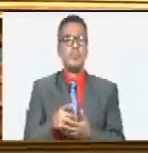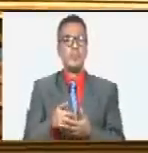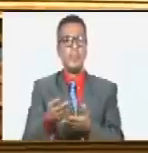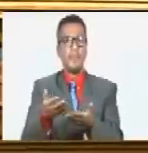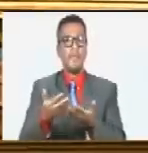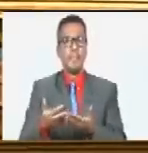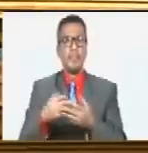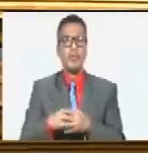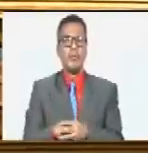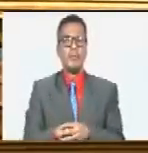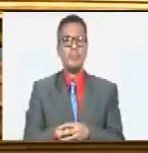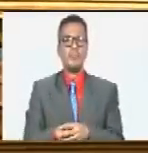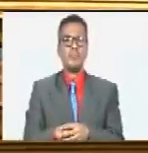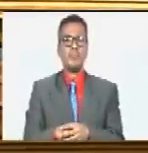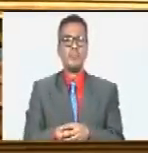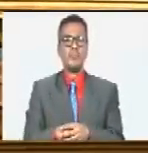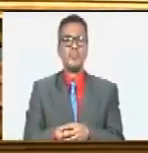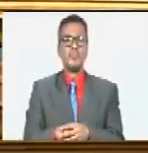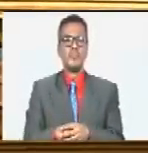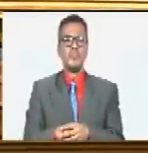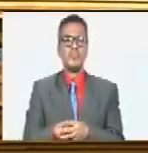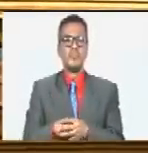combates. Y digo,